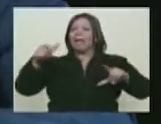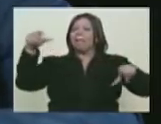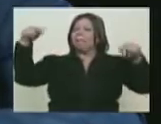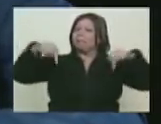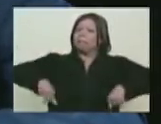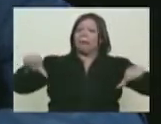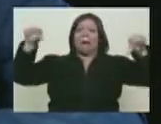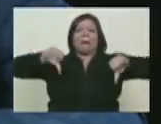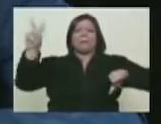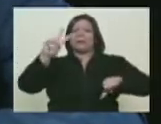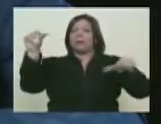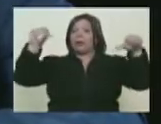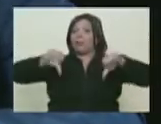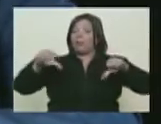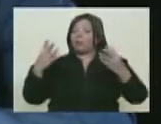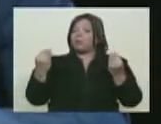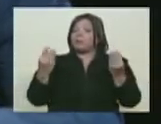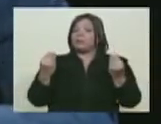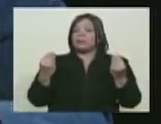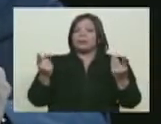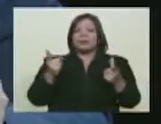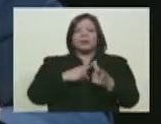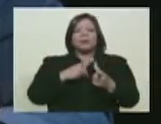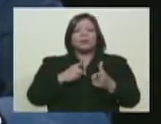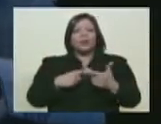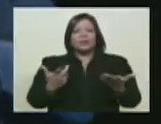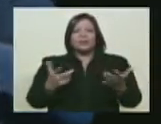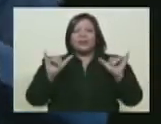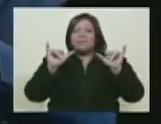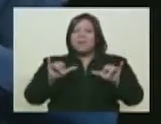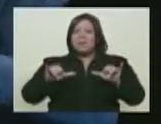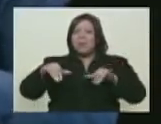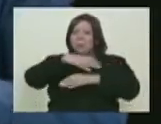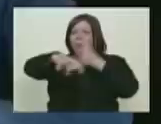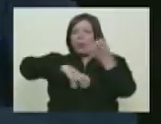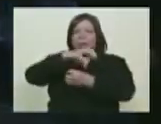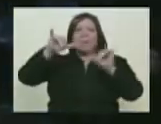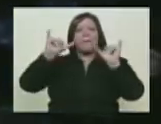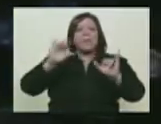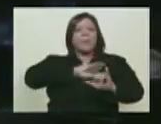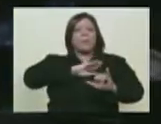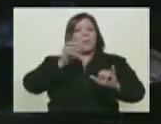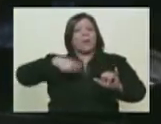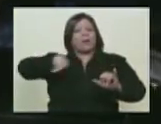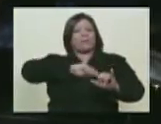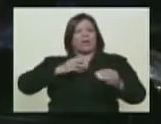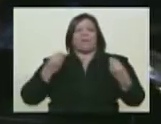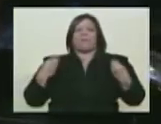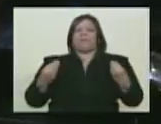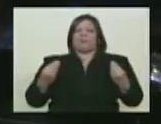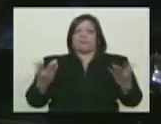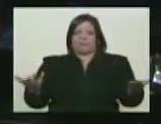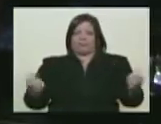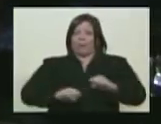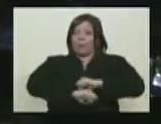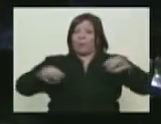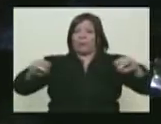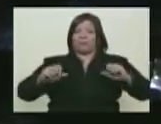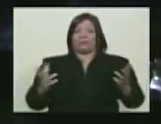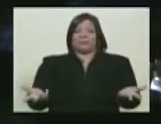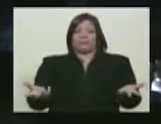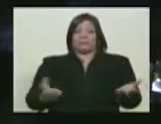que aquí estaba ocurriendo en Venezuela, y resulta que en el propio patio tenían tremendo rollo por explotar.